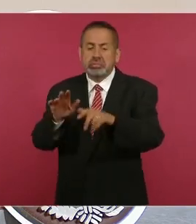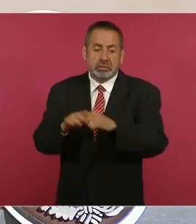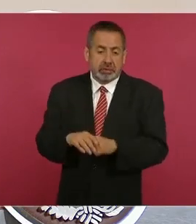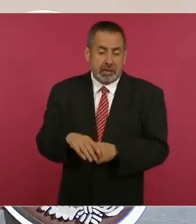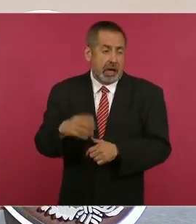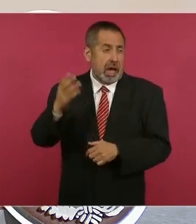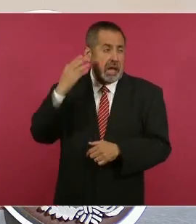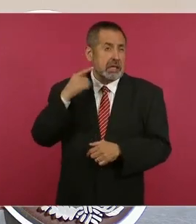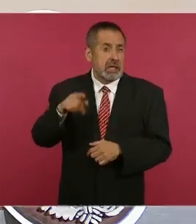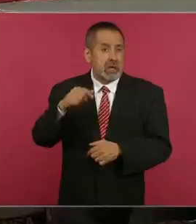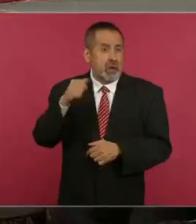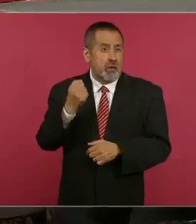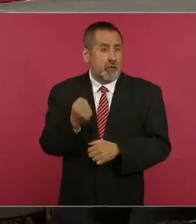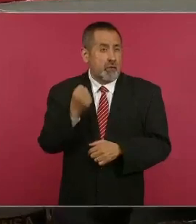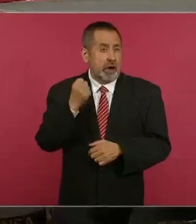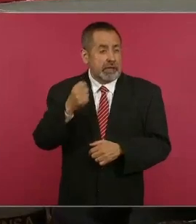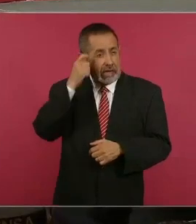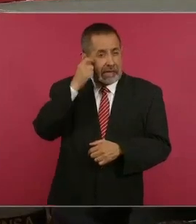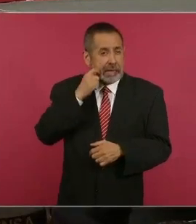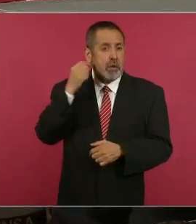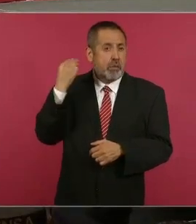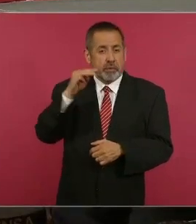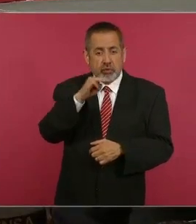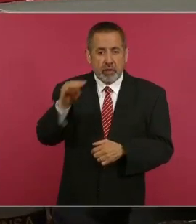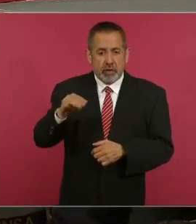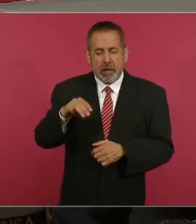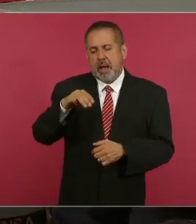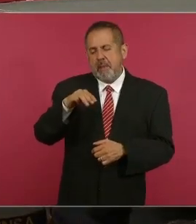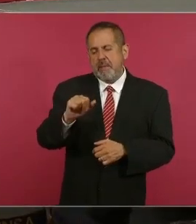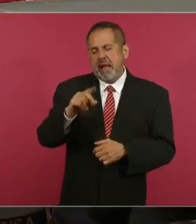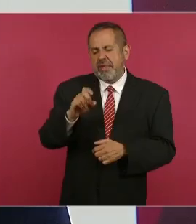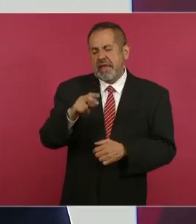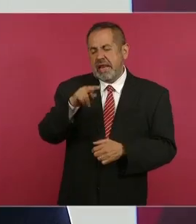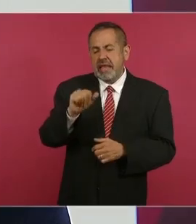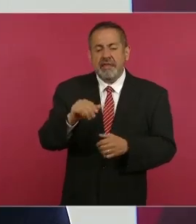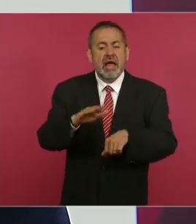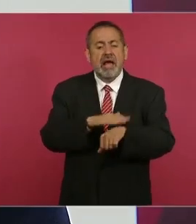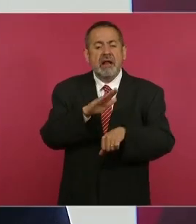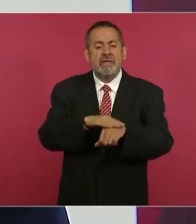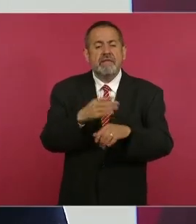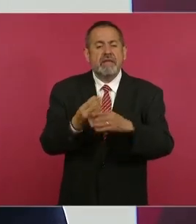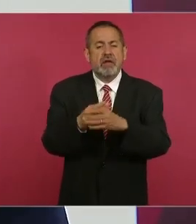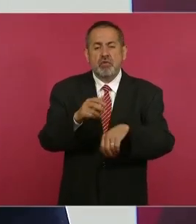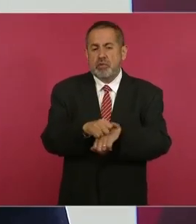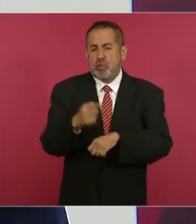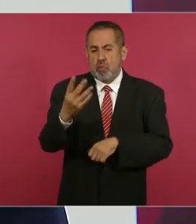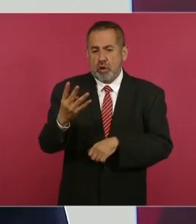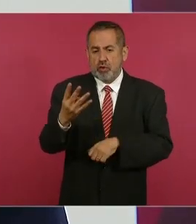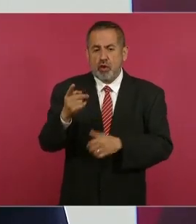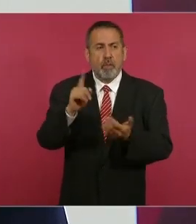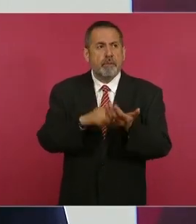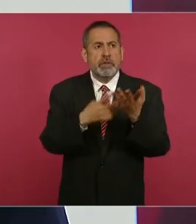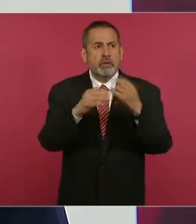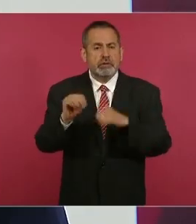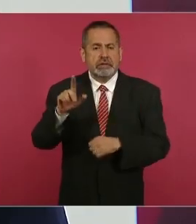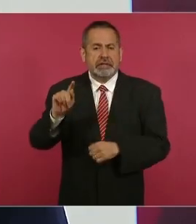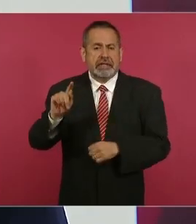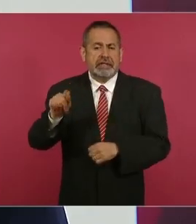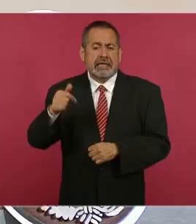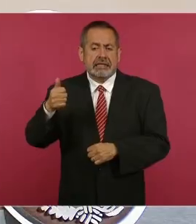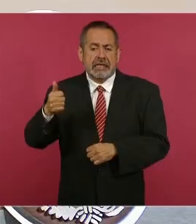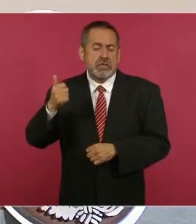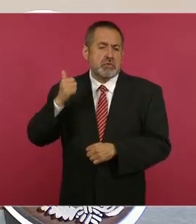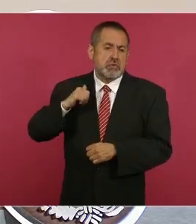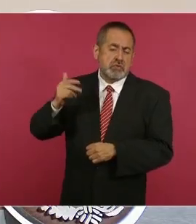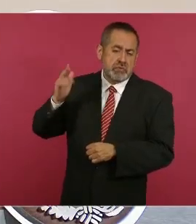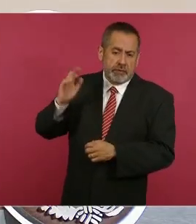más potente registrado en Guerrero y Michoacán fue el Madeleine, con categoría 4 en 1976. Otis